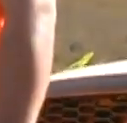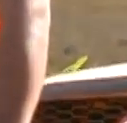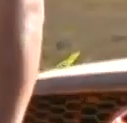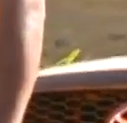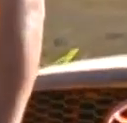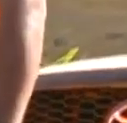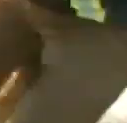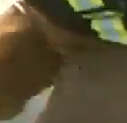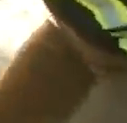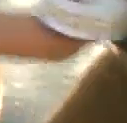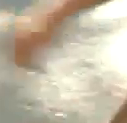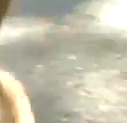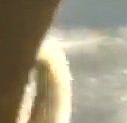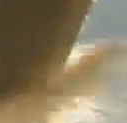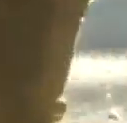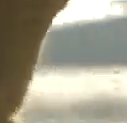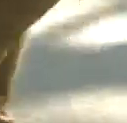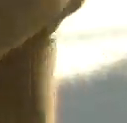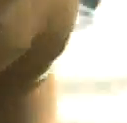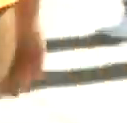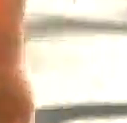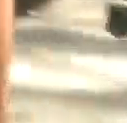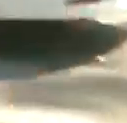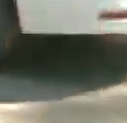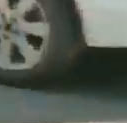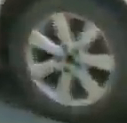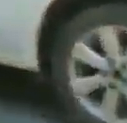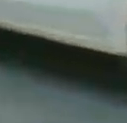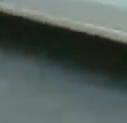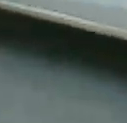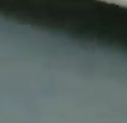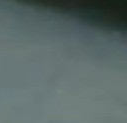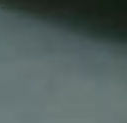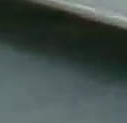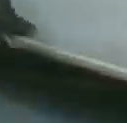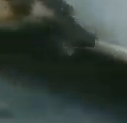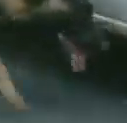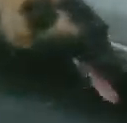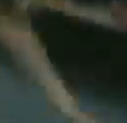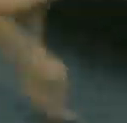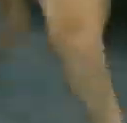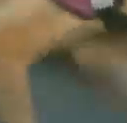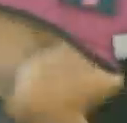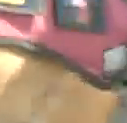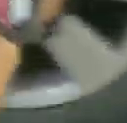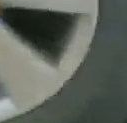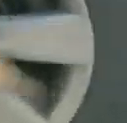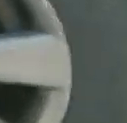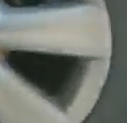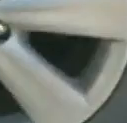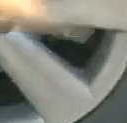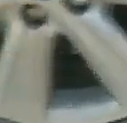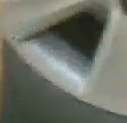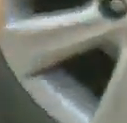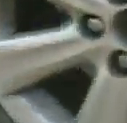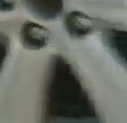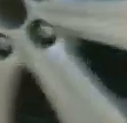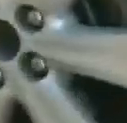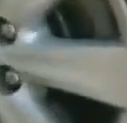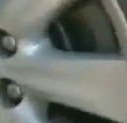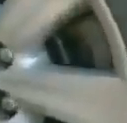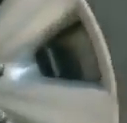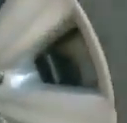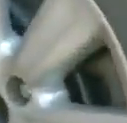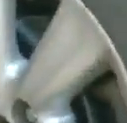guardias nacionales como oficiales antidrogas y otro el cual está ubicado en la ciudad de barquisimeto estado lara en donde